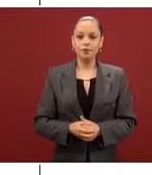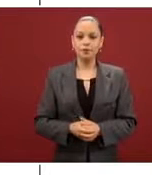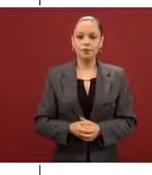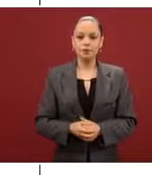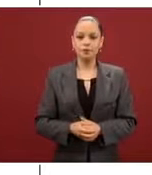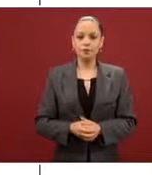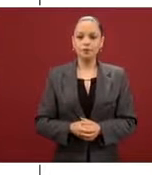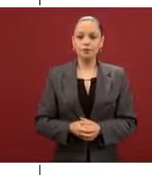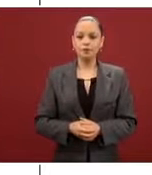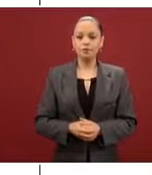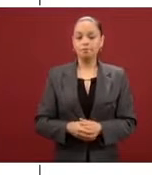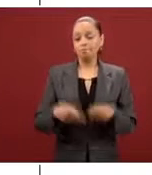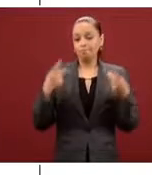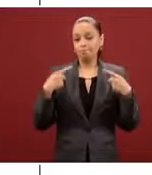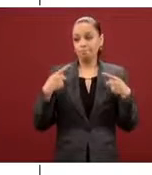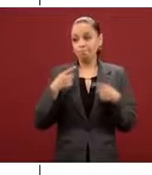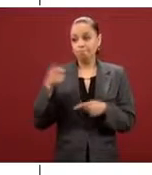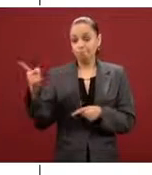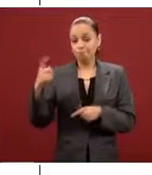Los conservadores,